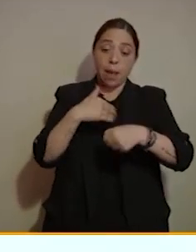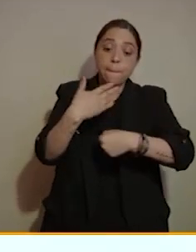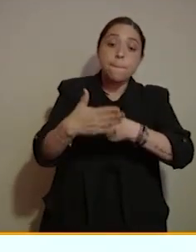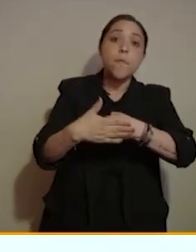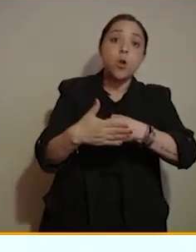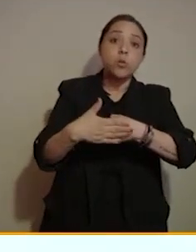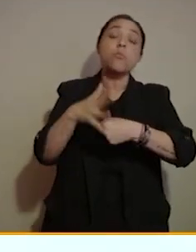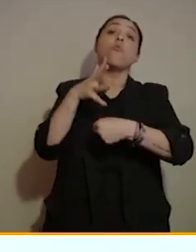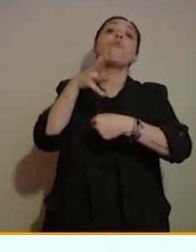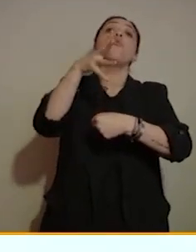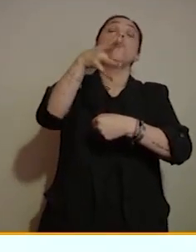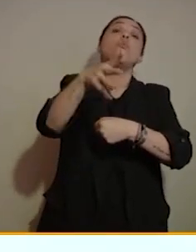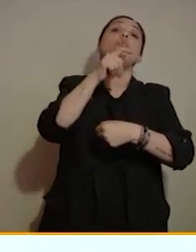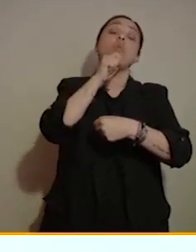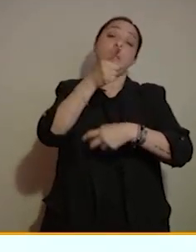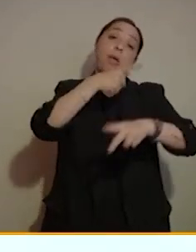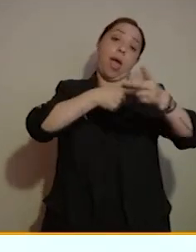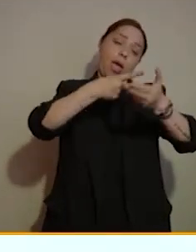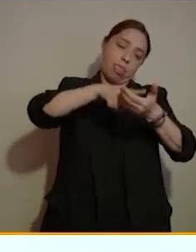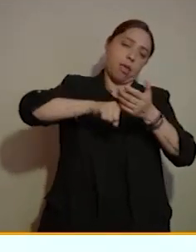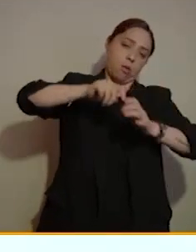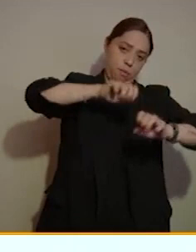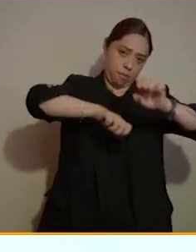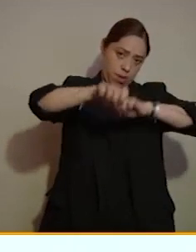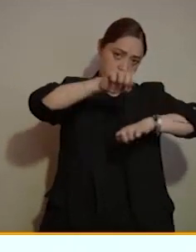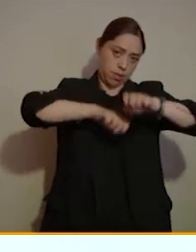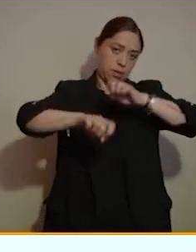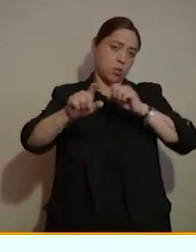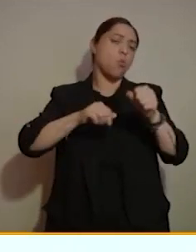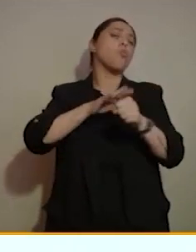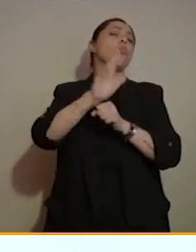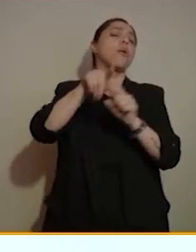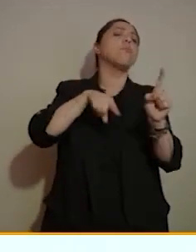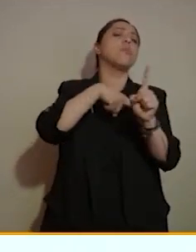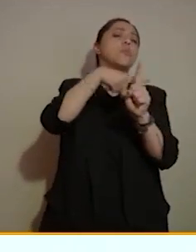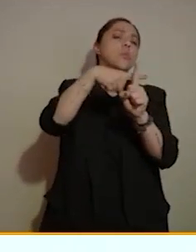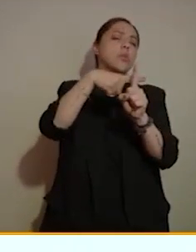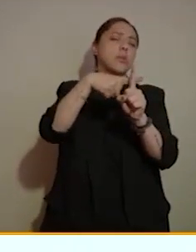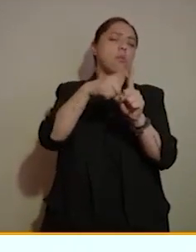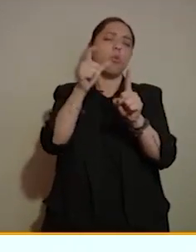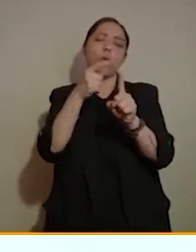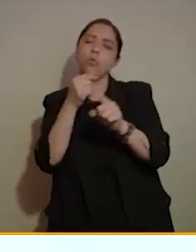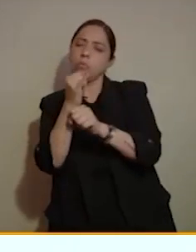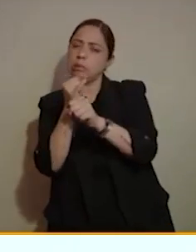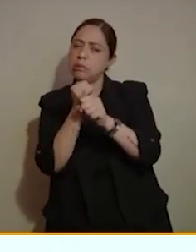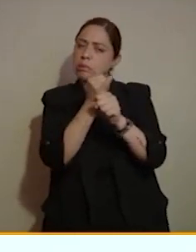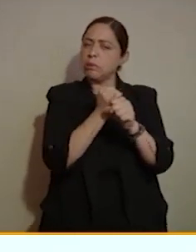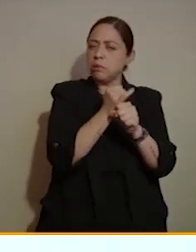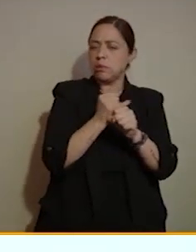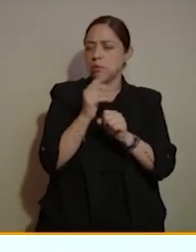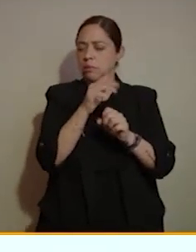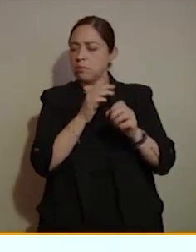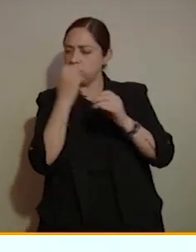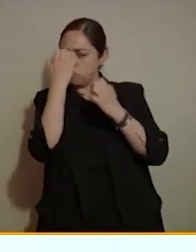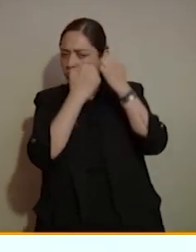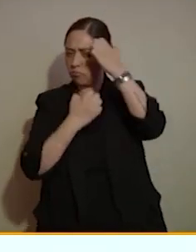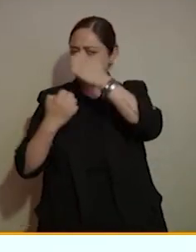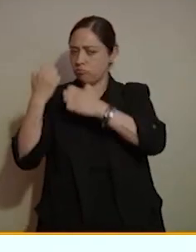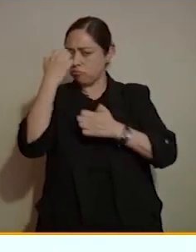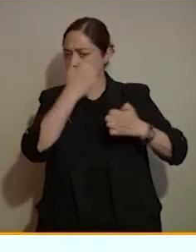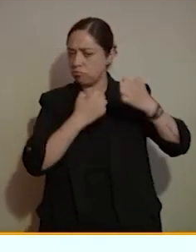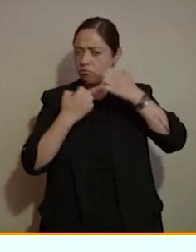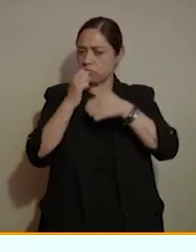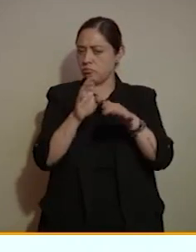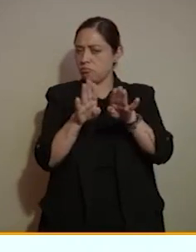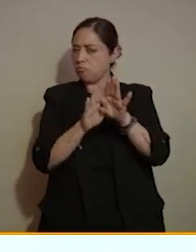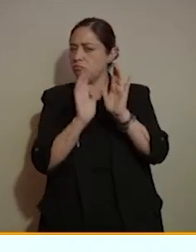empresas. Una primera ventaja, obviamente, es que al hacer este mapeo en un proceso de debida diligencia, pues se